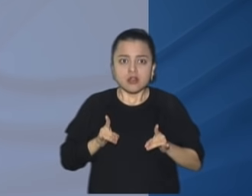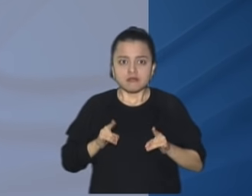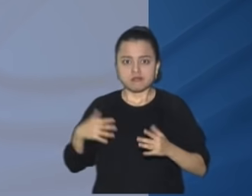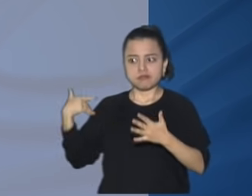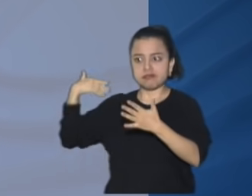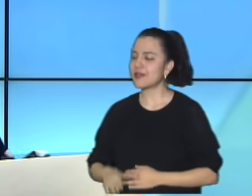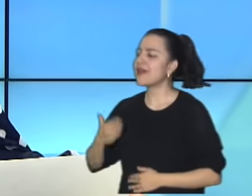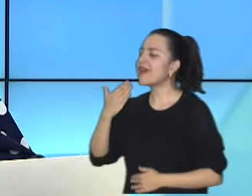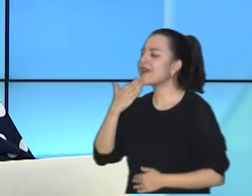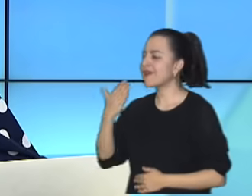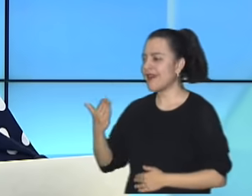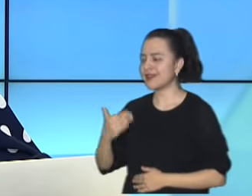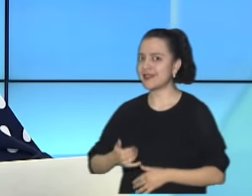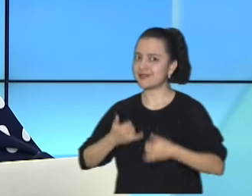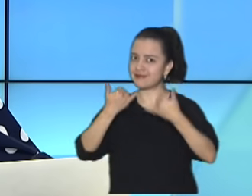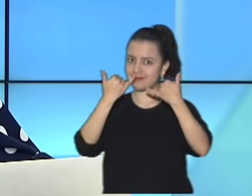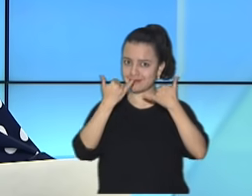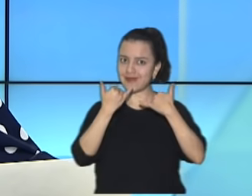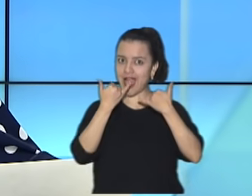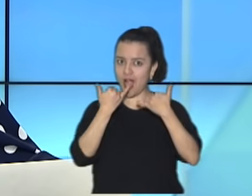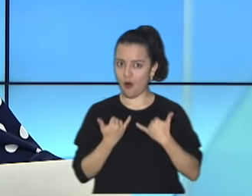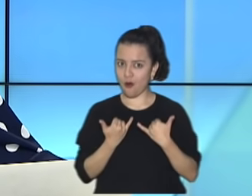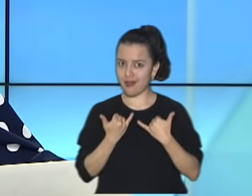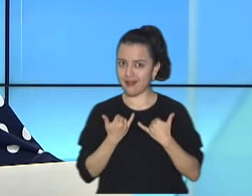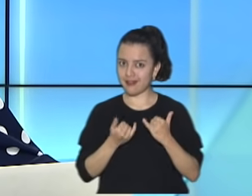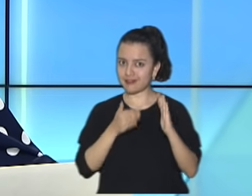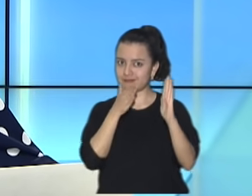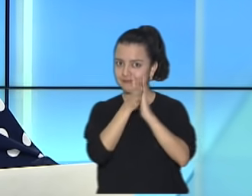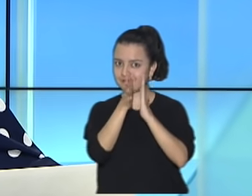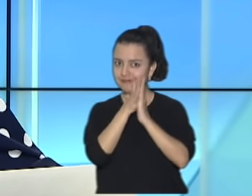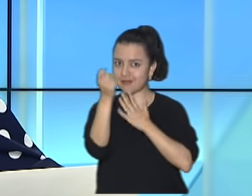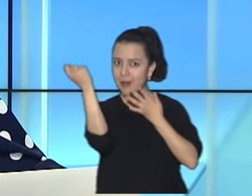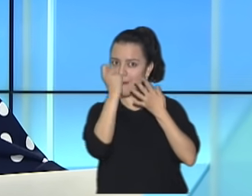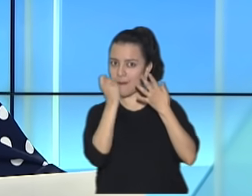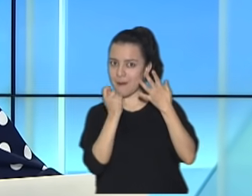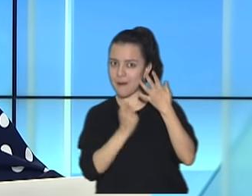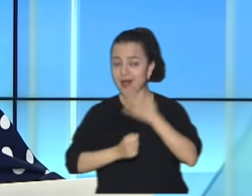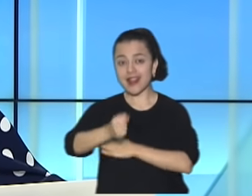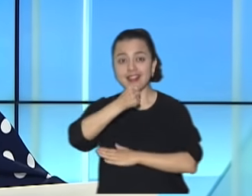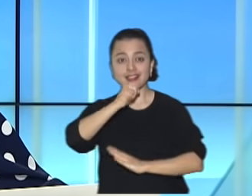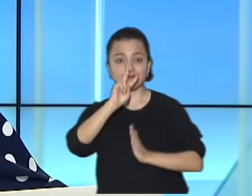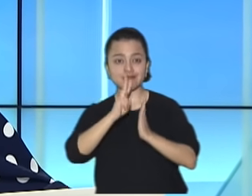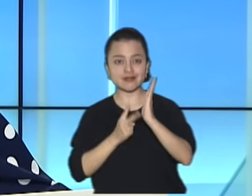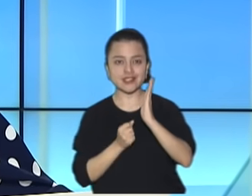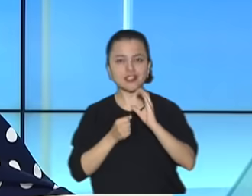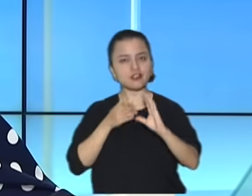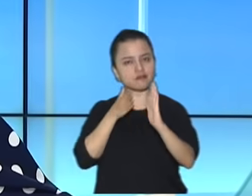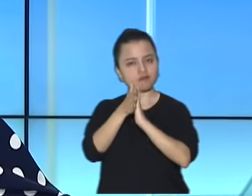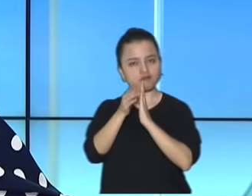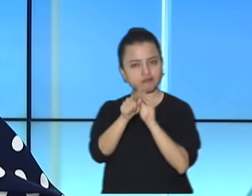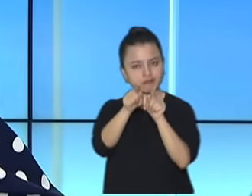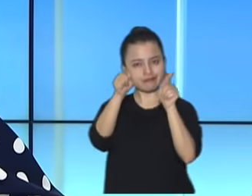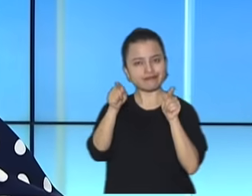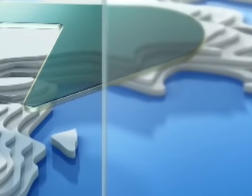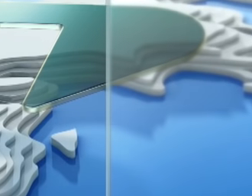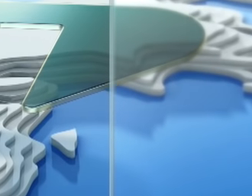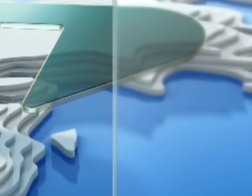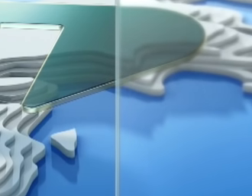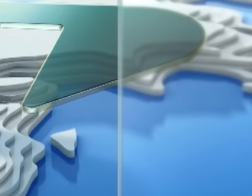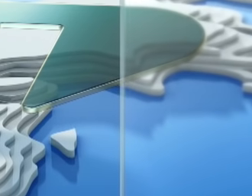4 décadas. Con esta información veamos ahora cuáles son los titulares de las noticias que desarrollaremos en Noticentro 1